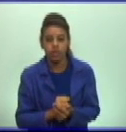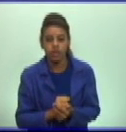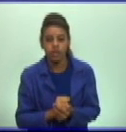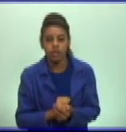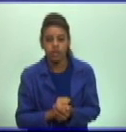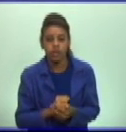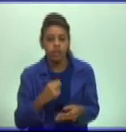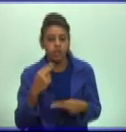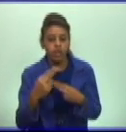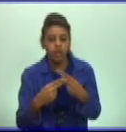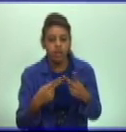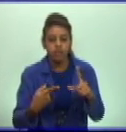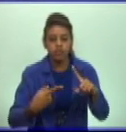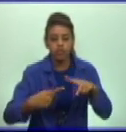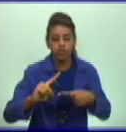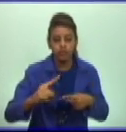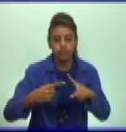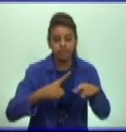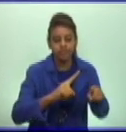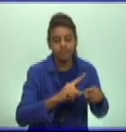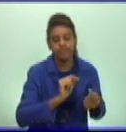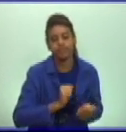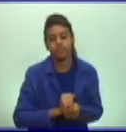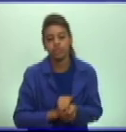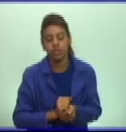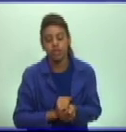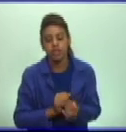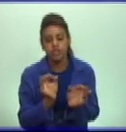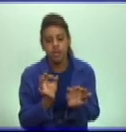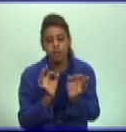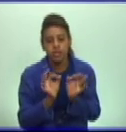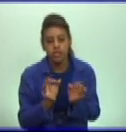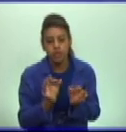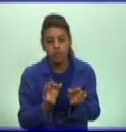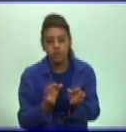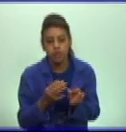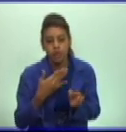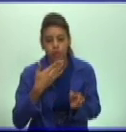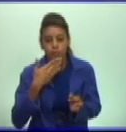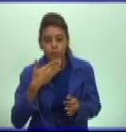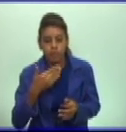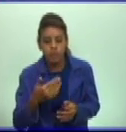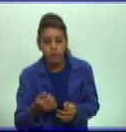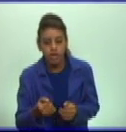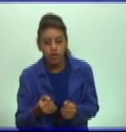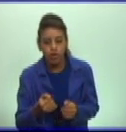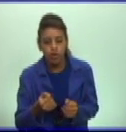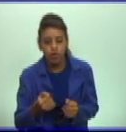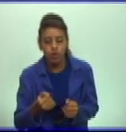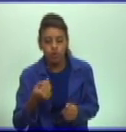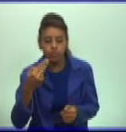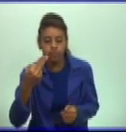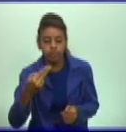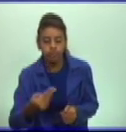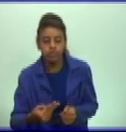que hacen justamente lo inverso, o sea, ser capaces de apuntar siempre a lo mejor del ser humano, a las dificultades, a alcanzar los